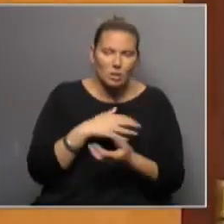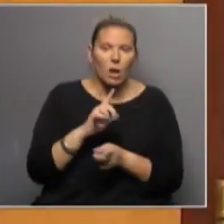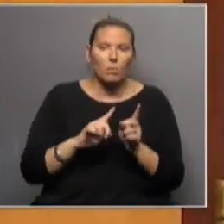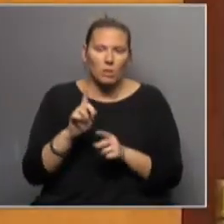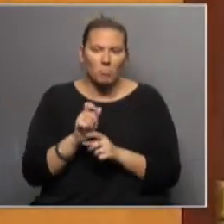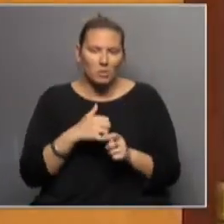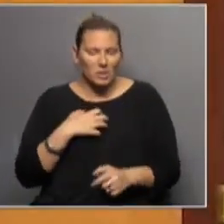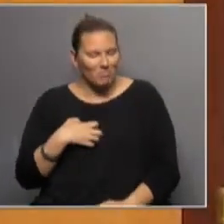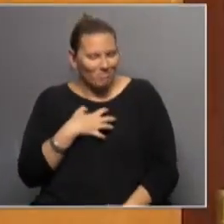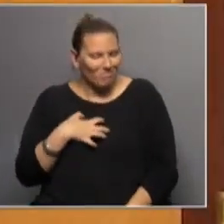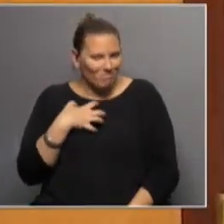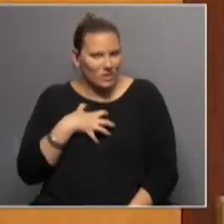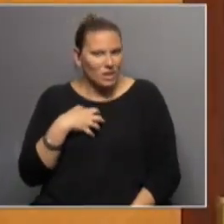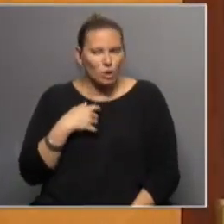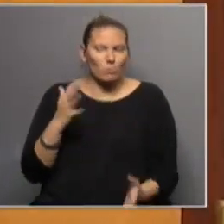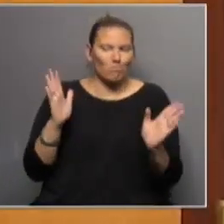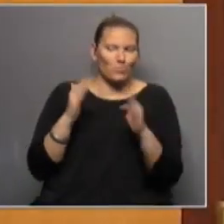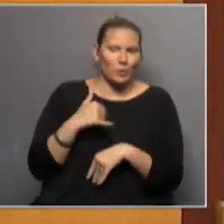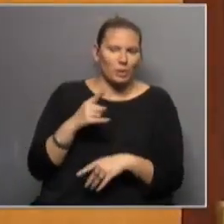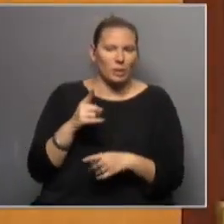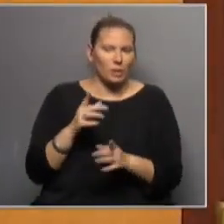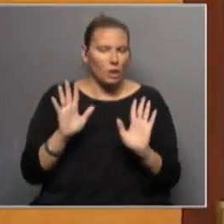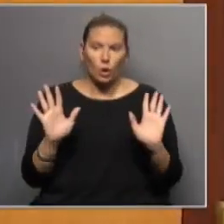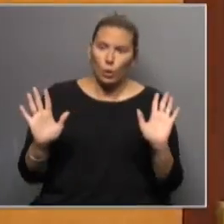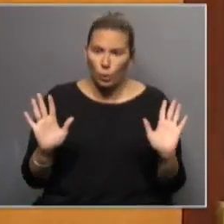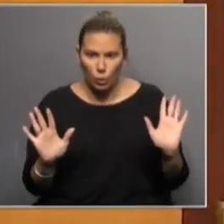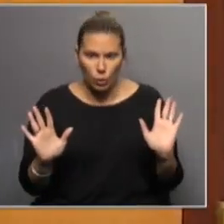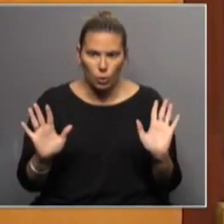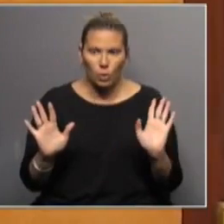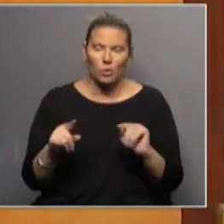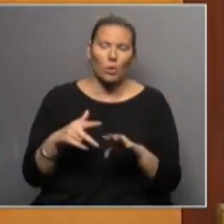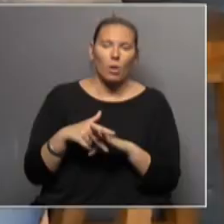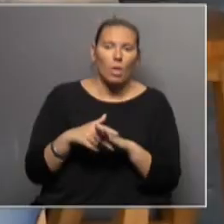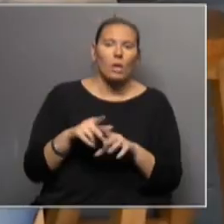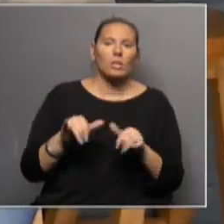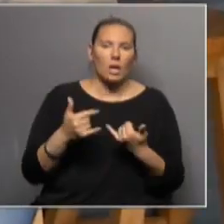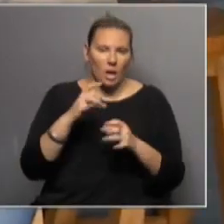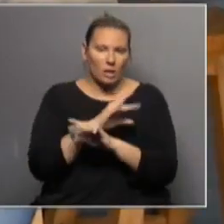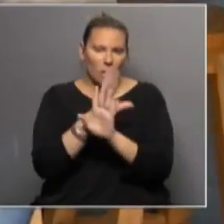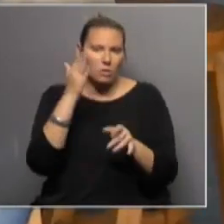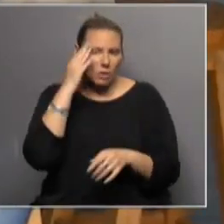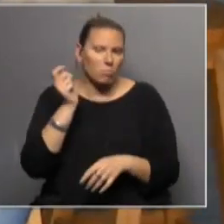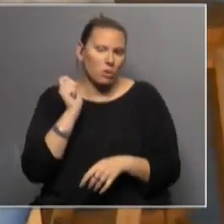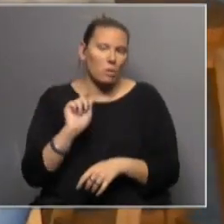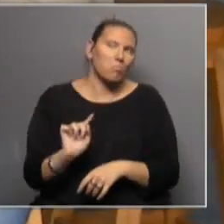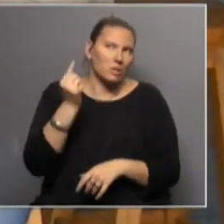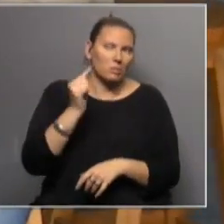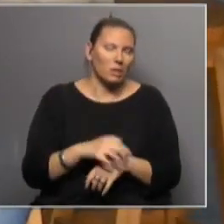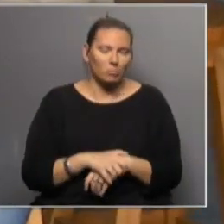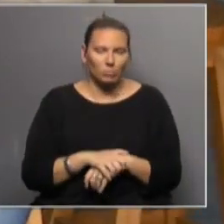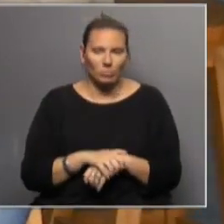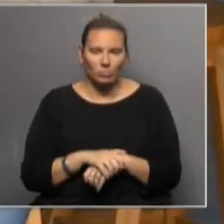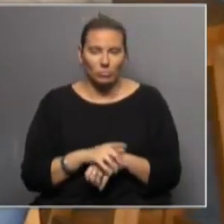gente celosa en la parrilla, ¿no? Se le mete ahí atrás y le pica algo. Es verdad. Por suerte tenemos ya claro quiénes son los principales ahí atrás.